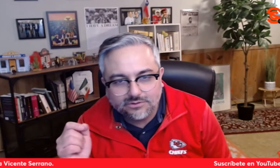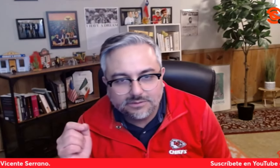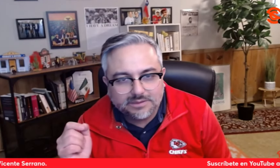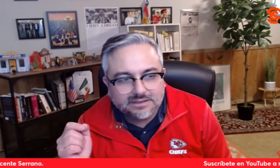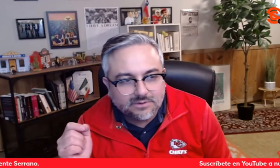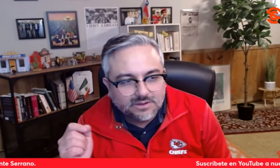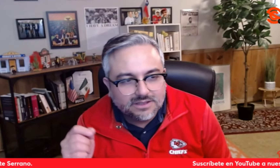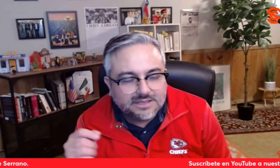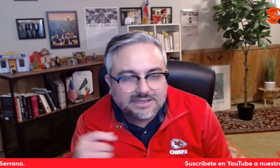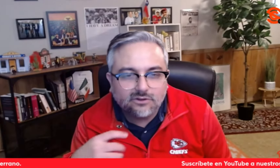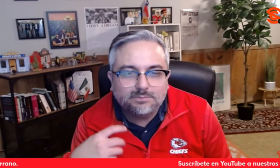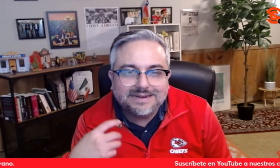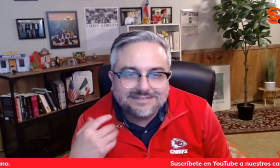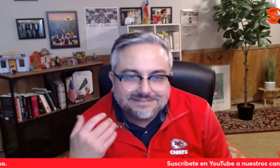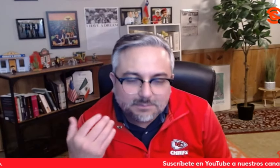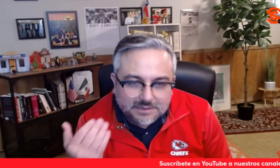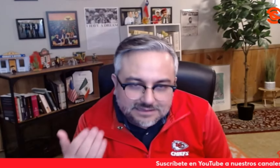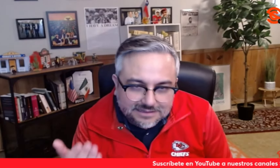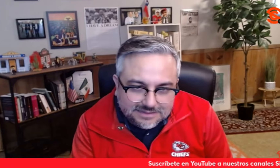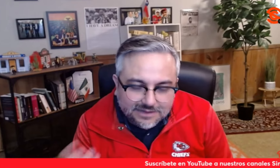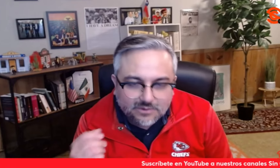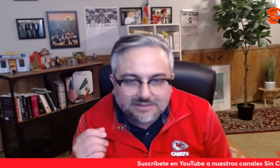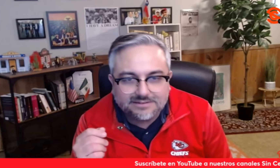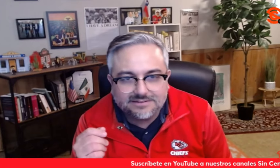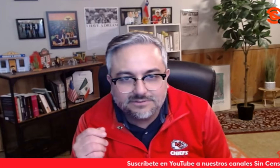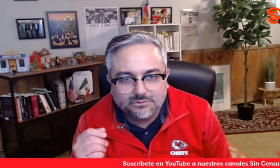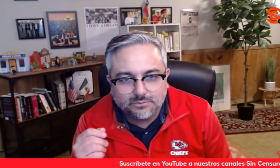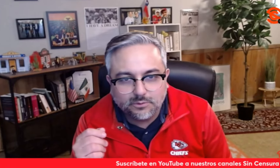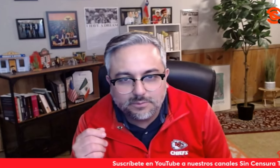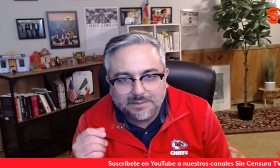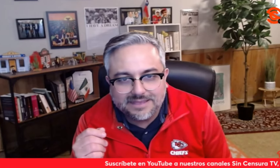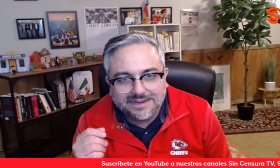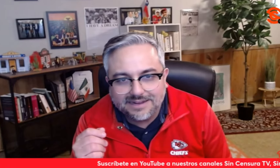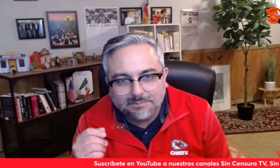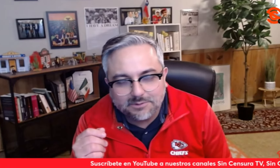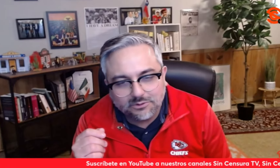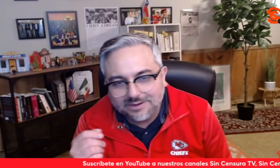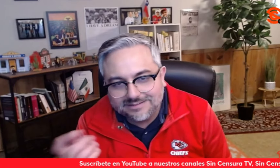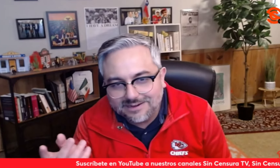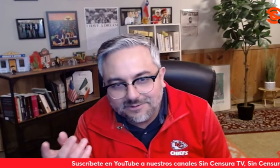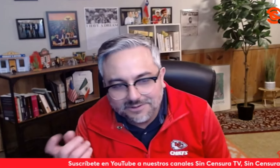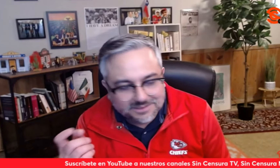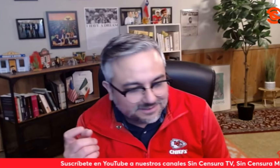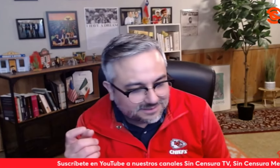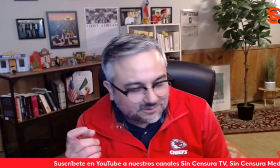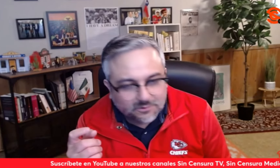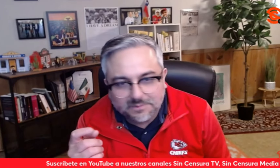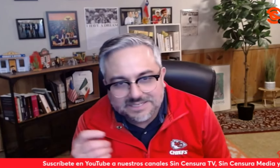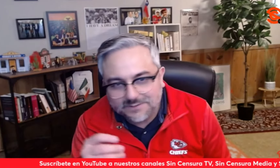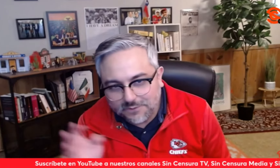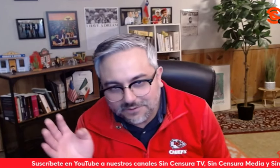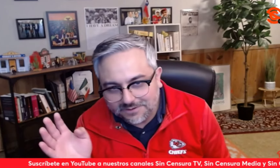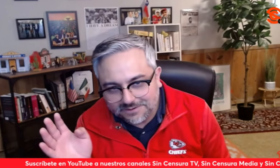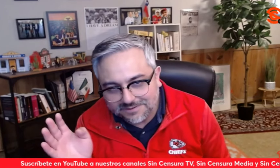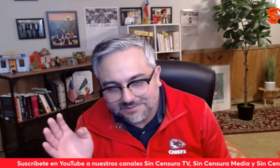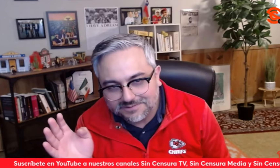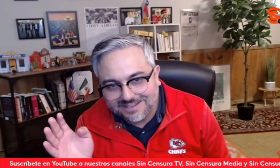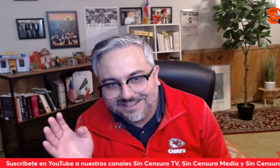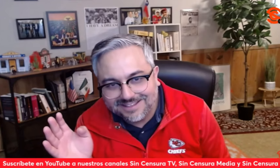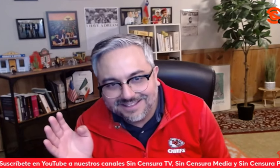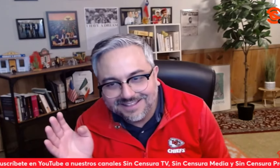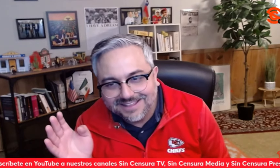gobierno de la Ciudad de México, y que los panistas también intentaron hacer su propia mañanera, pero no le salió, quedó bien chafón,